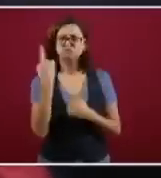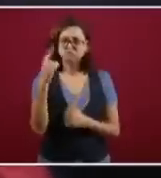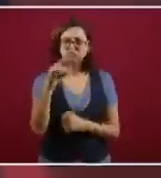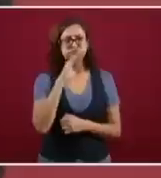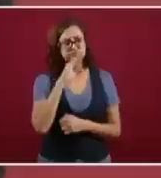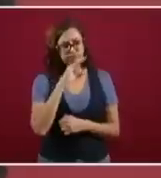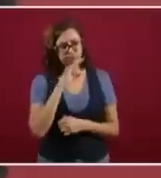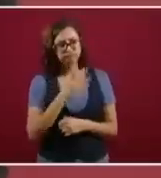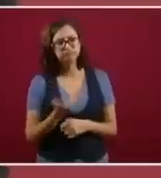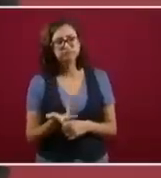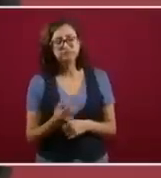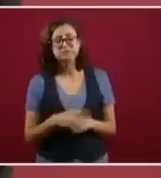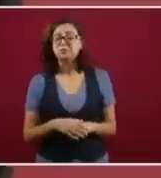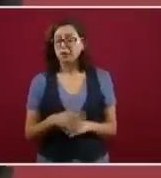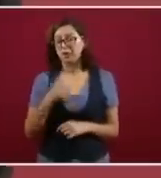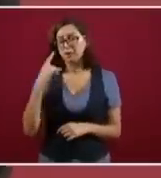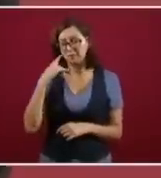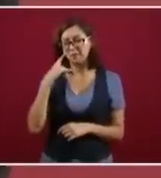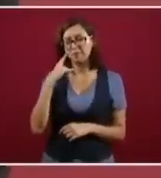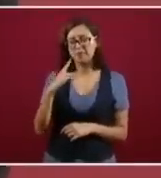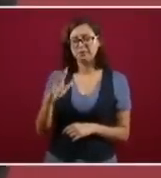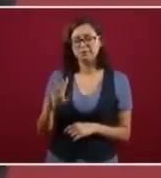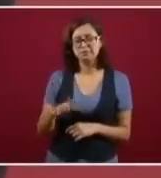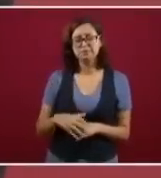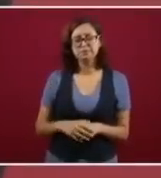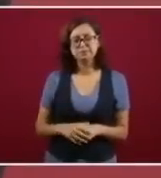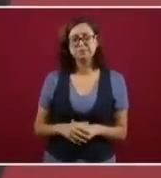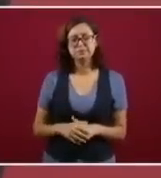sí, eso